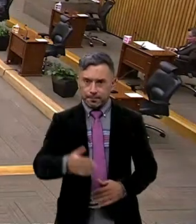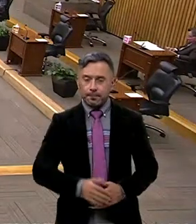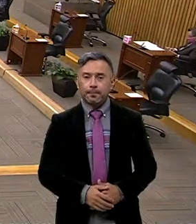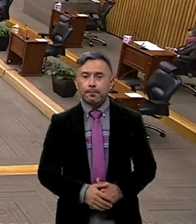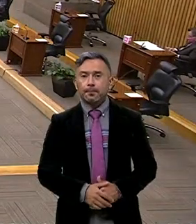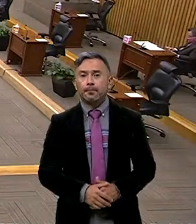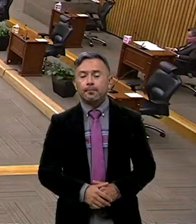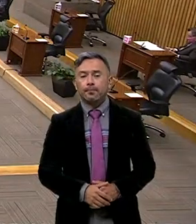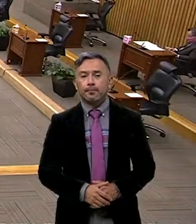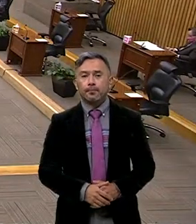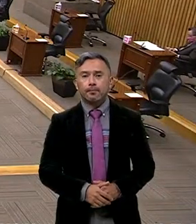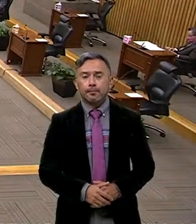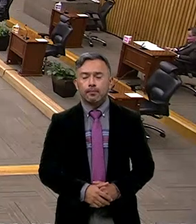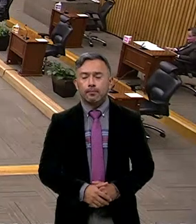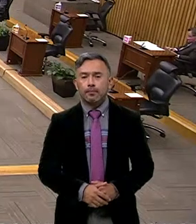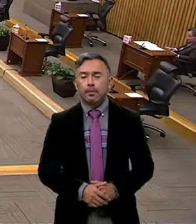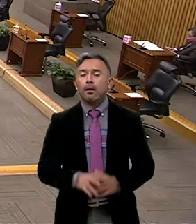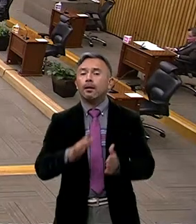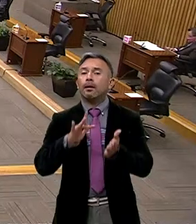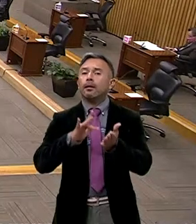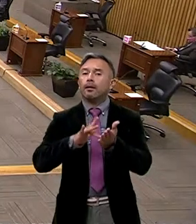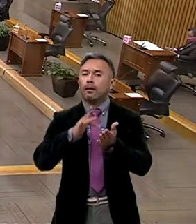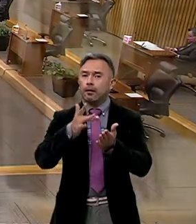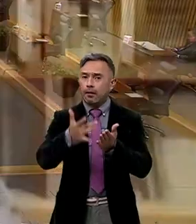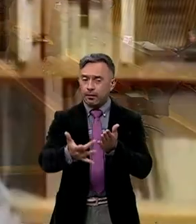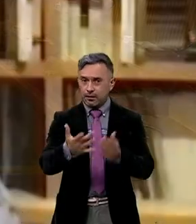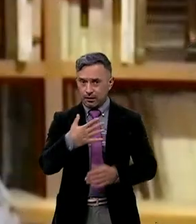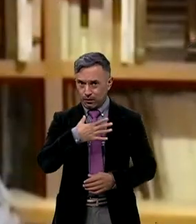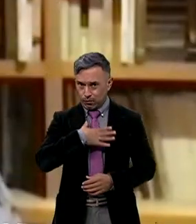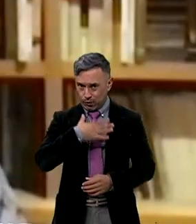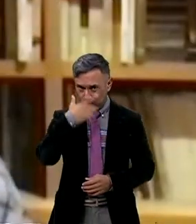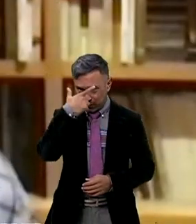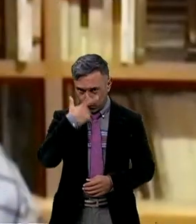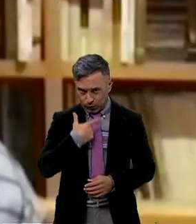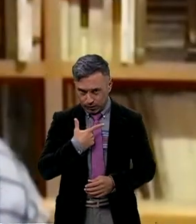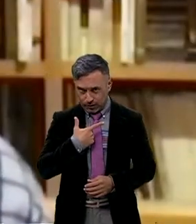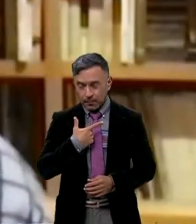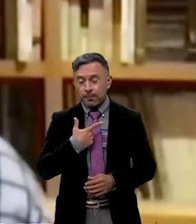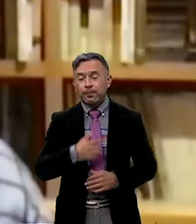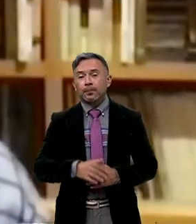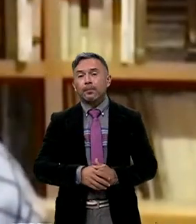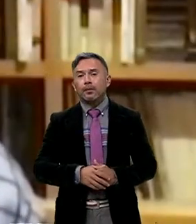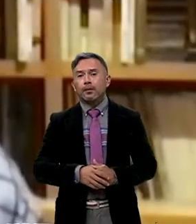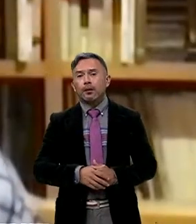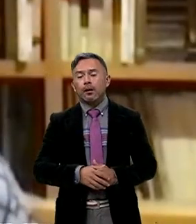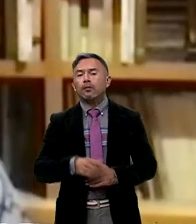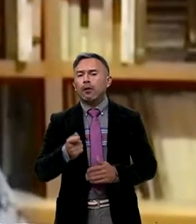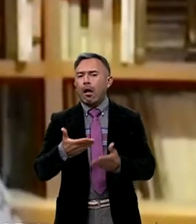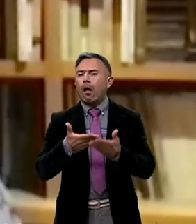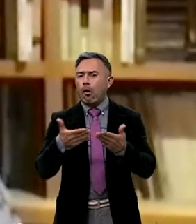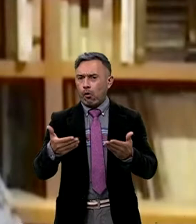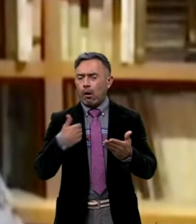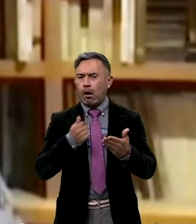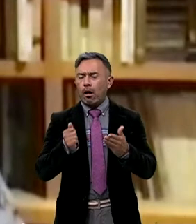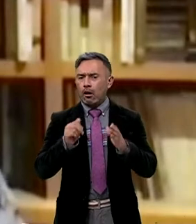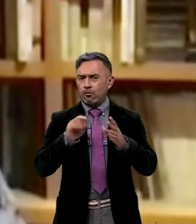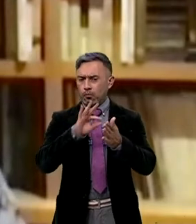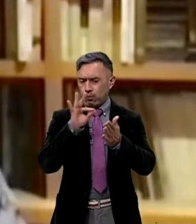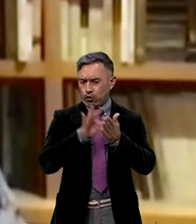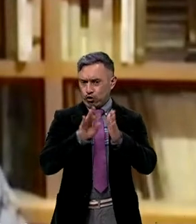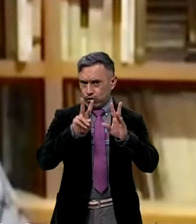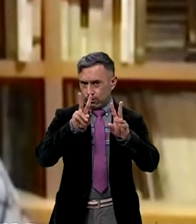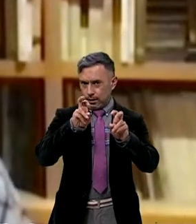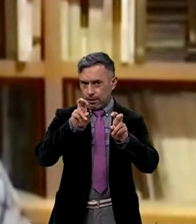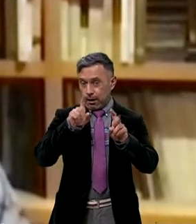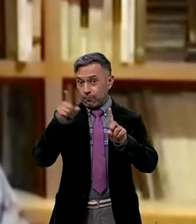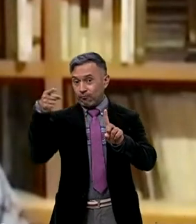gracias buenas noches pues regreso al punto que nos convoca y es el